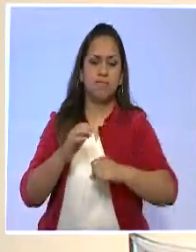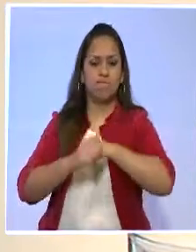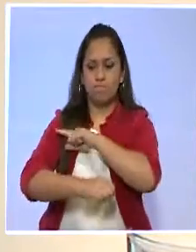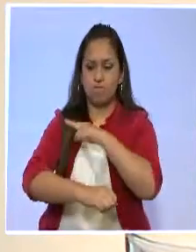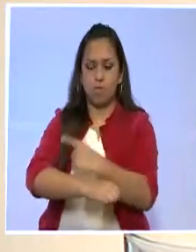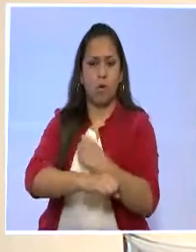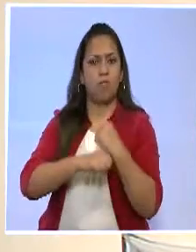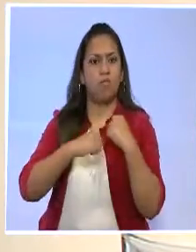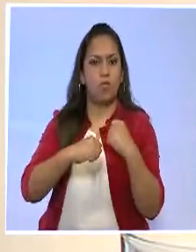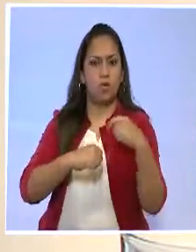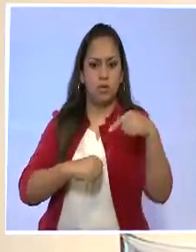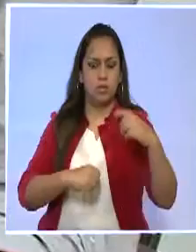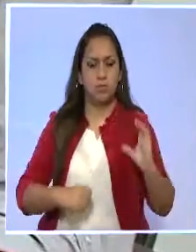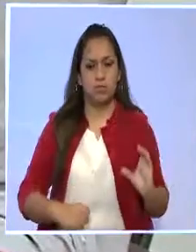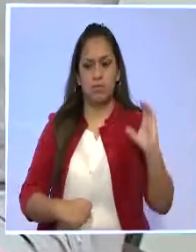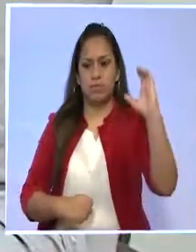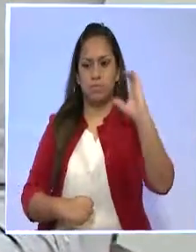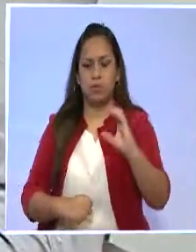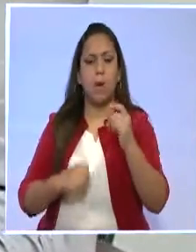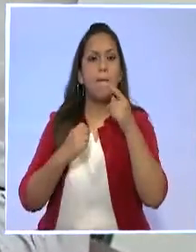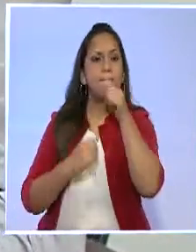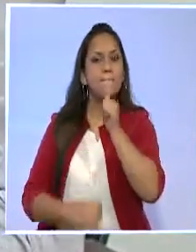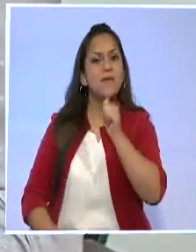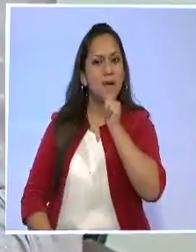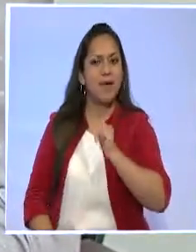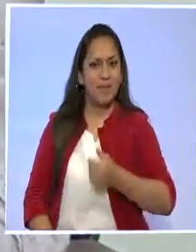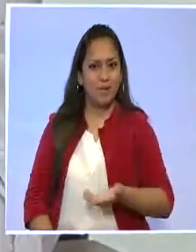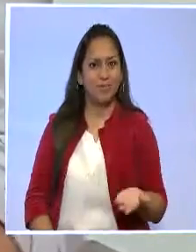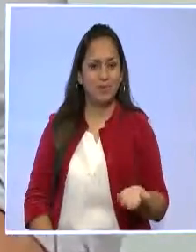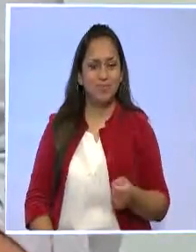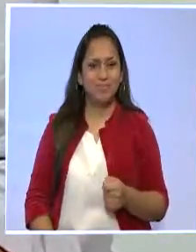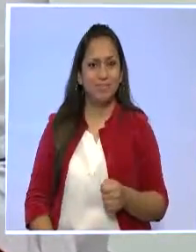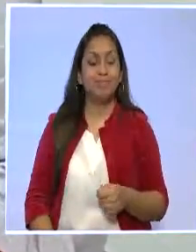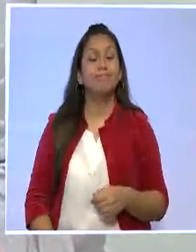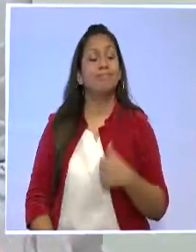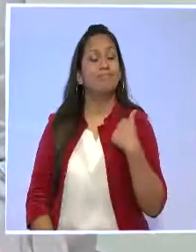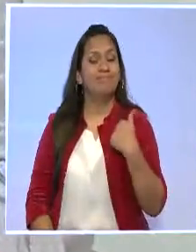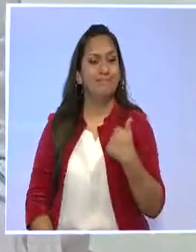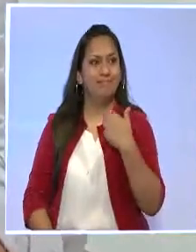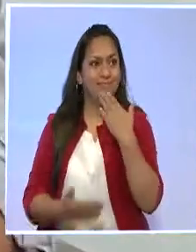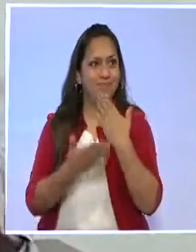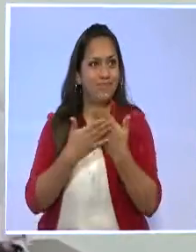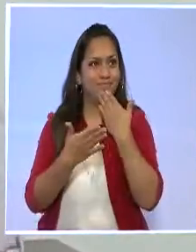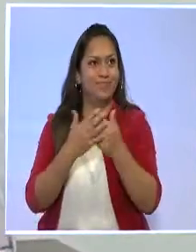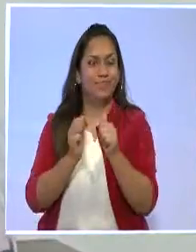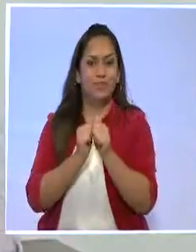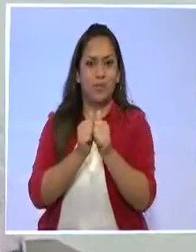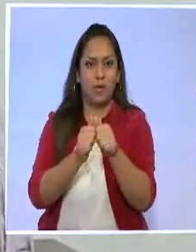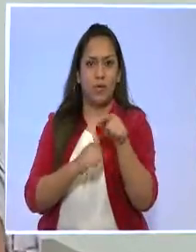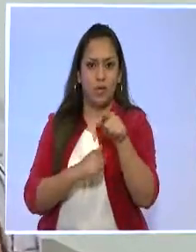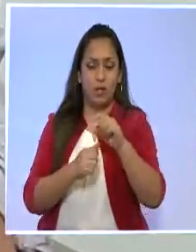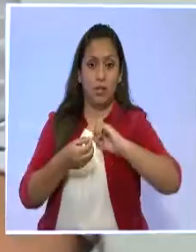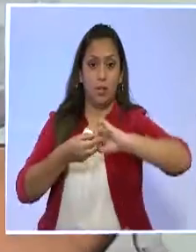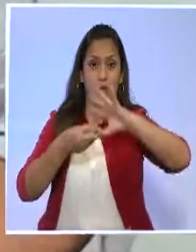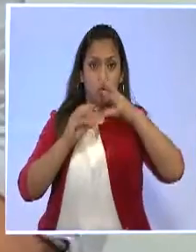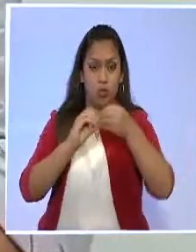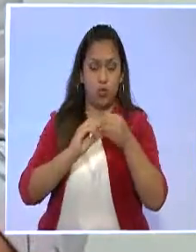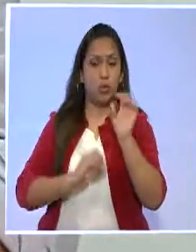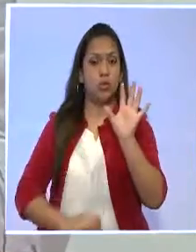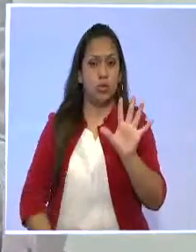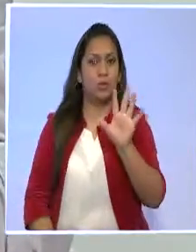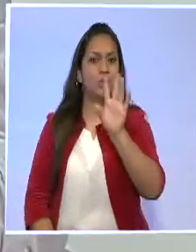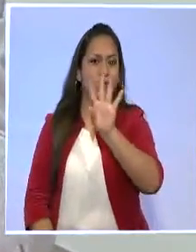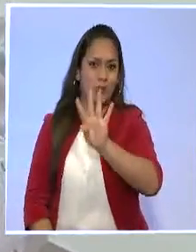la inversión privada presidenta gabriela hemos agotado los temas entonces en este contigo de ley número 54 nos estamos